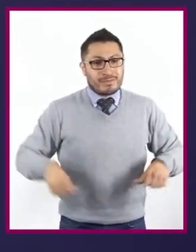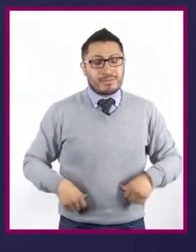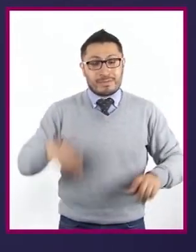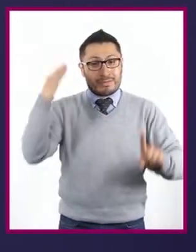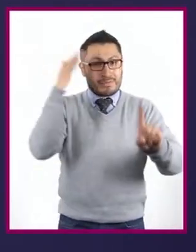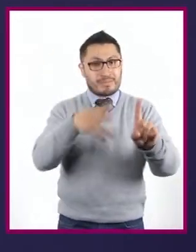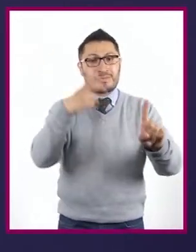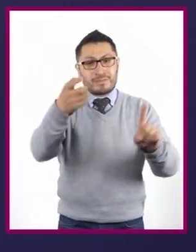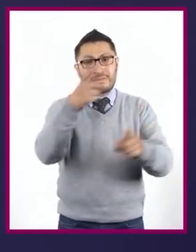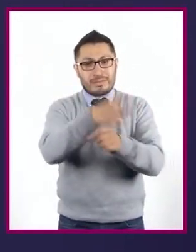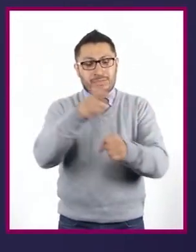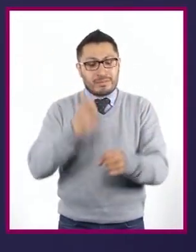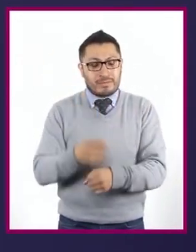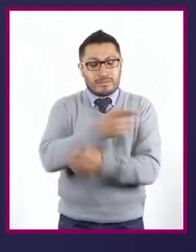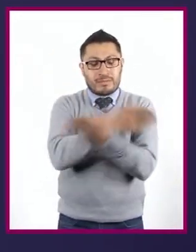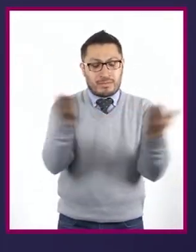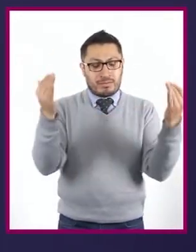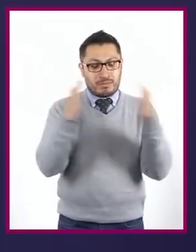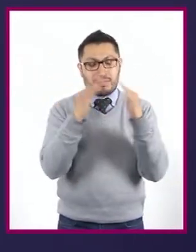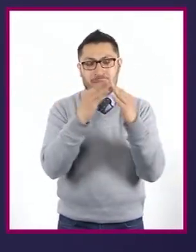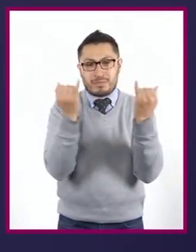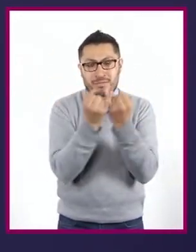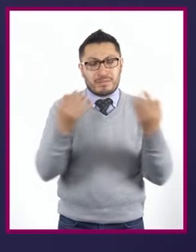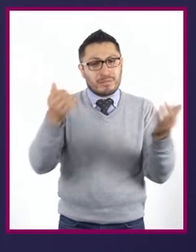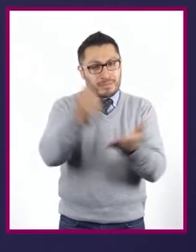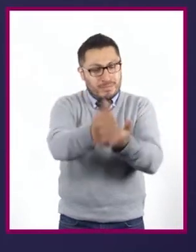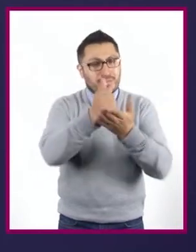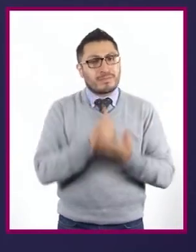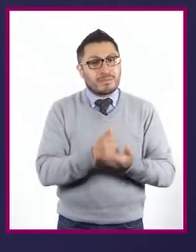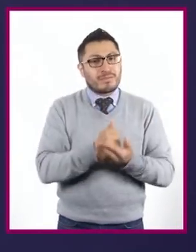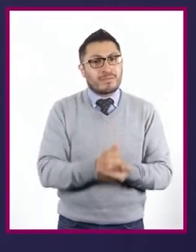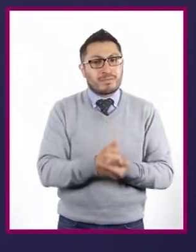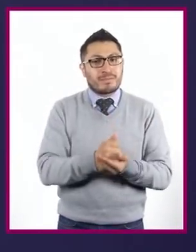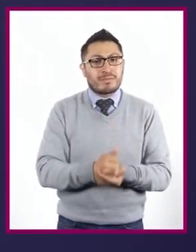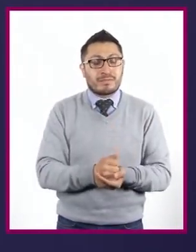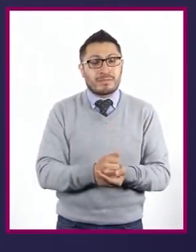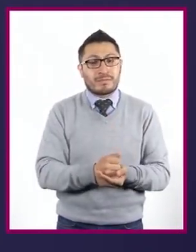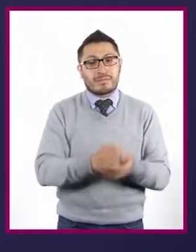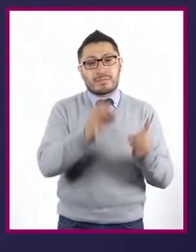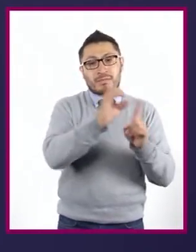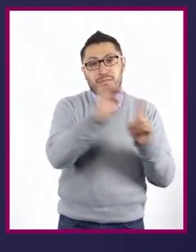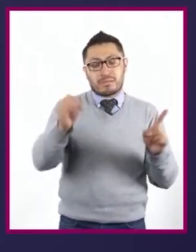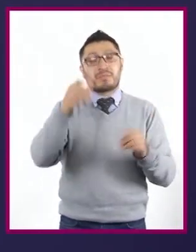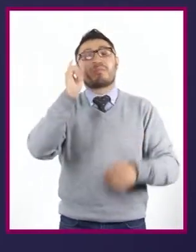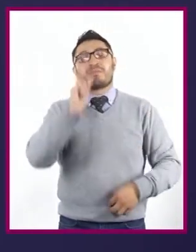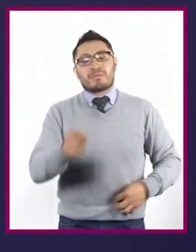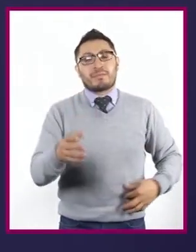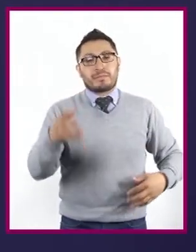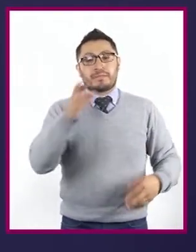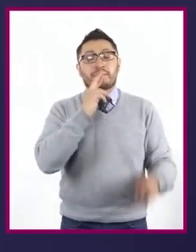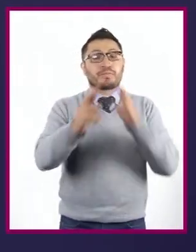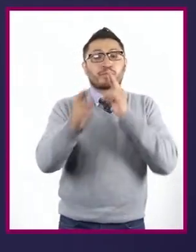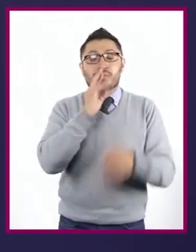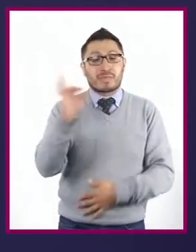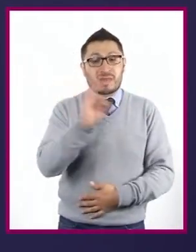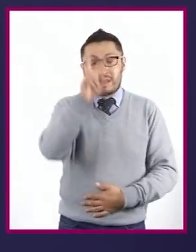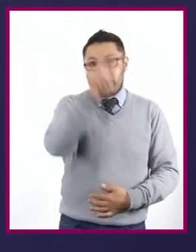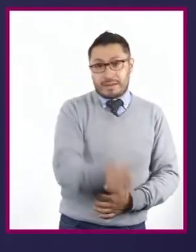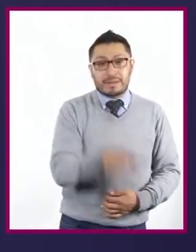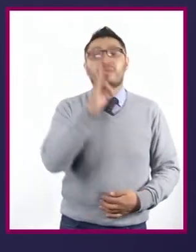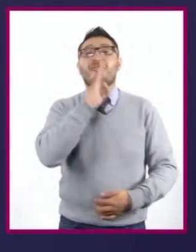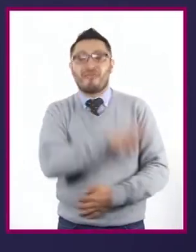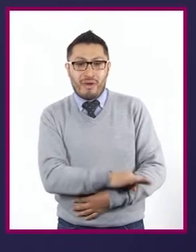ello, te invito y a ustedes en casa a que me ayuden. Las instrucciones son contestar si es verdadero o